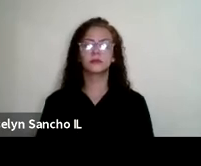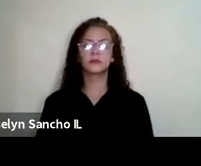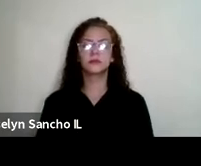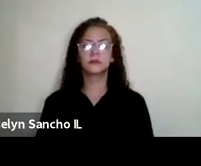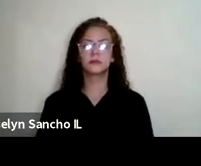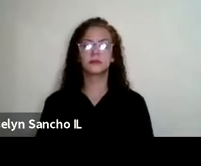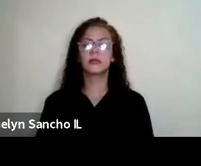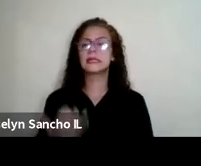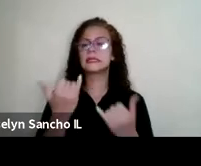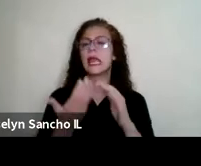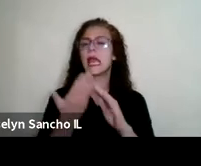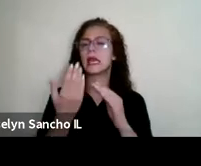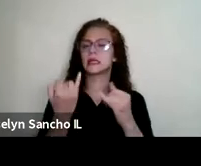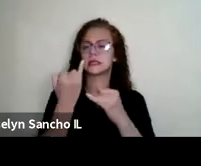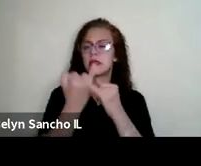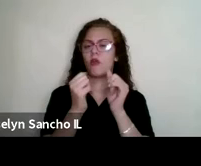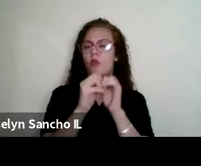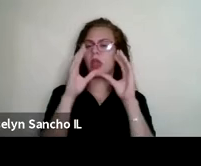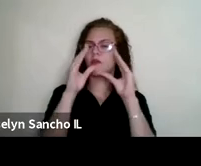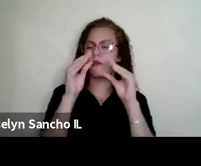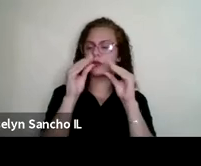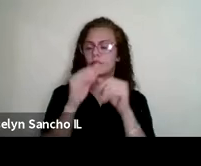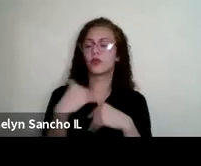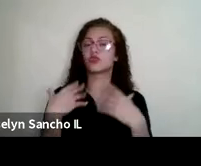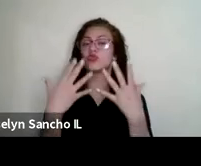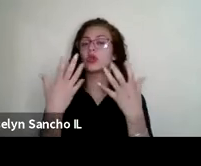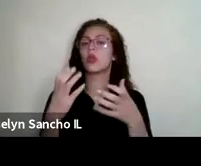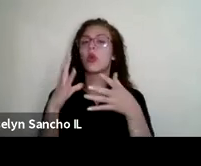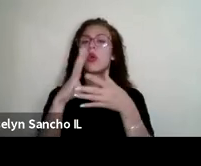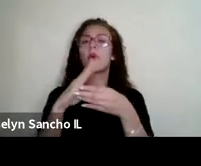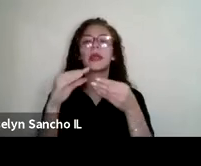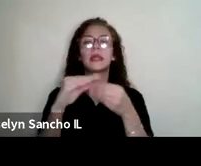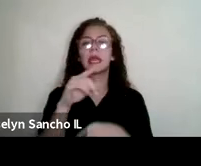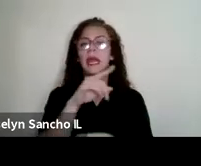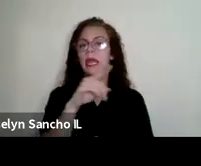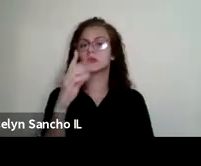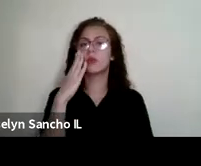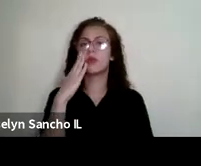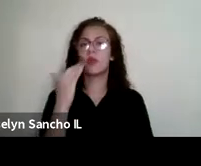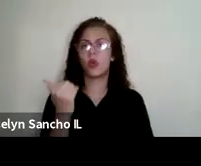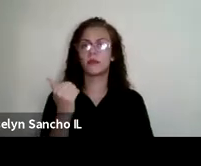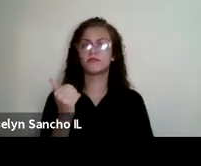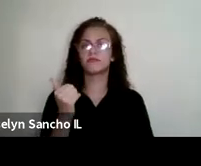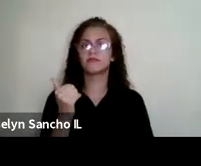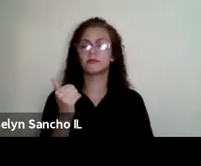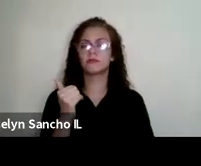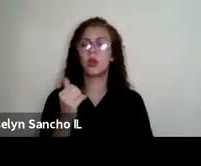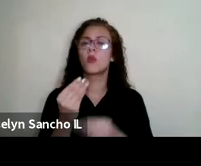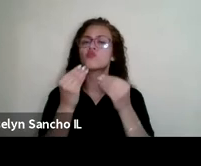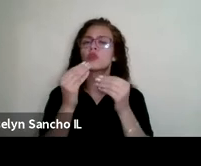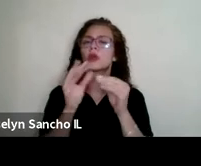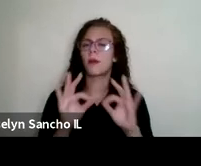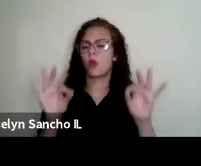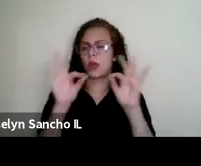Ya casi cerrando con los datos, quiero comentarles esto porque es muy